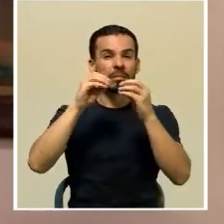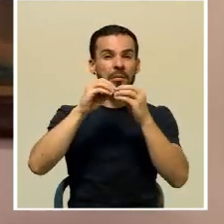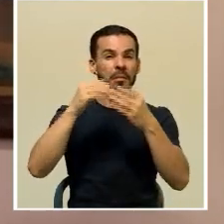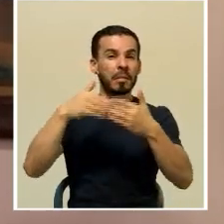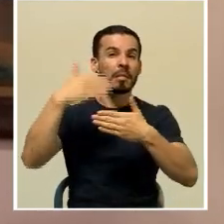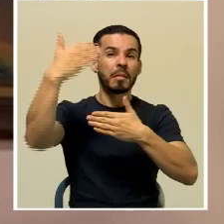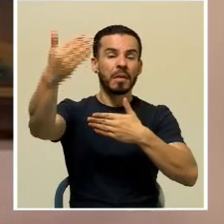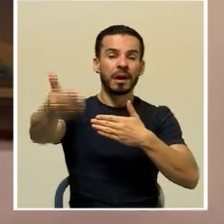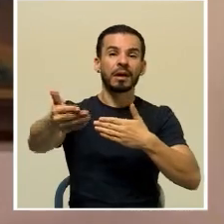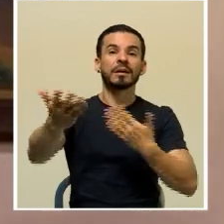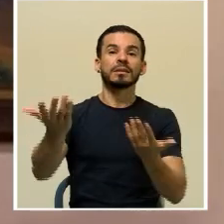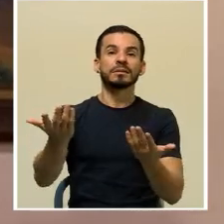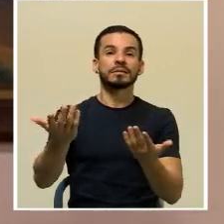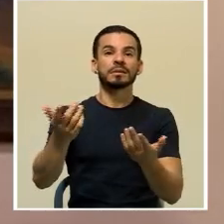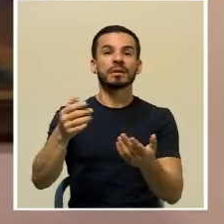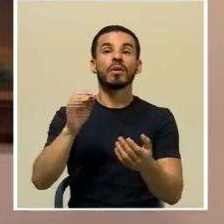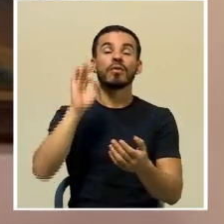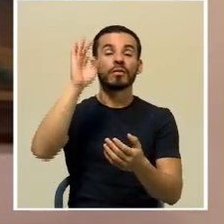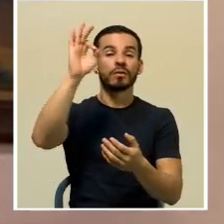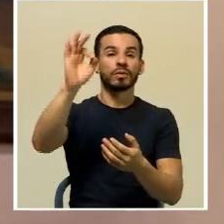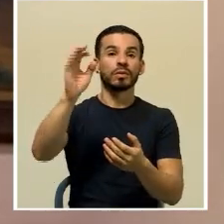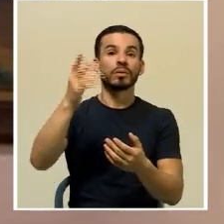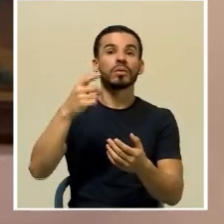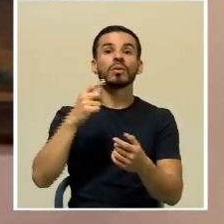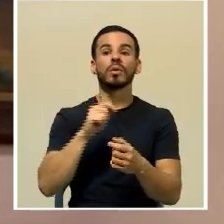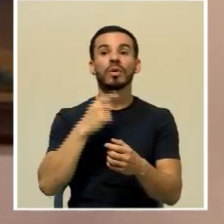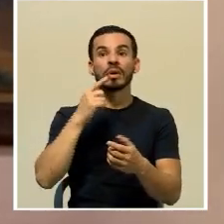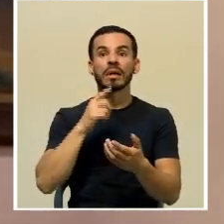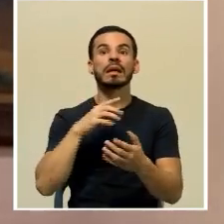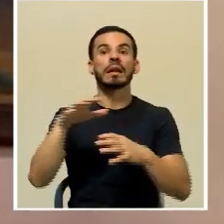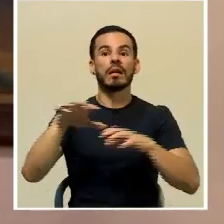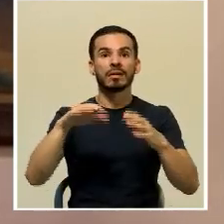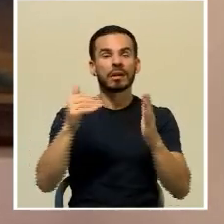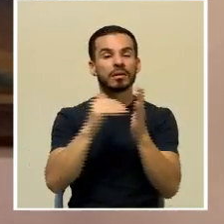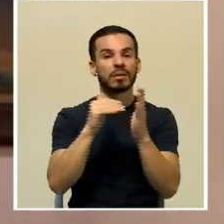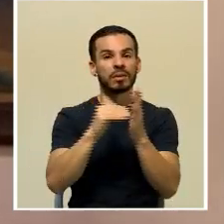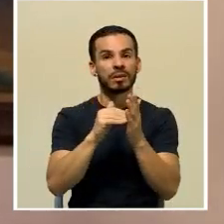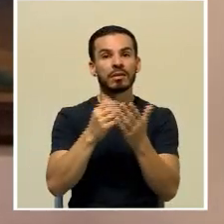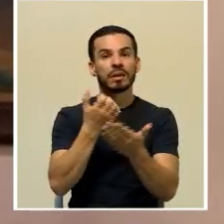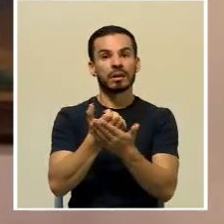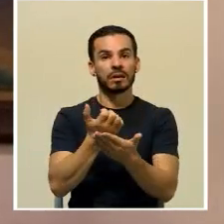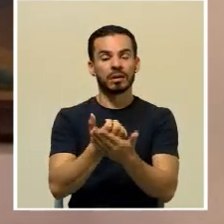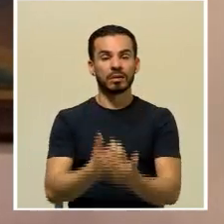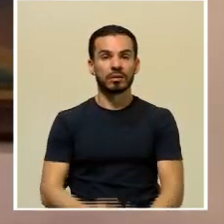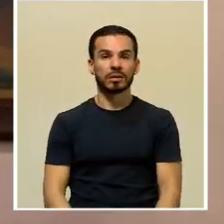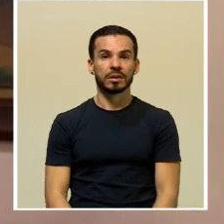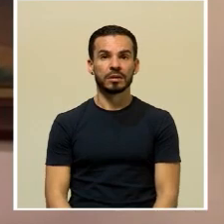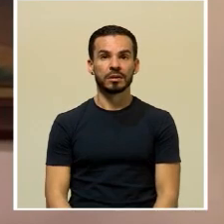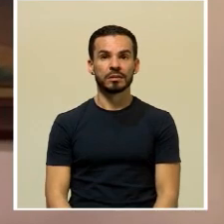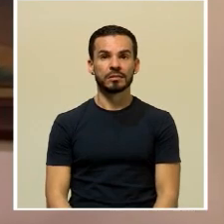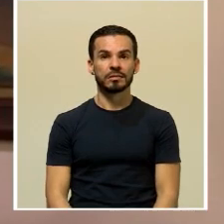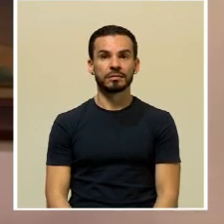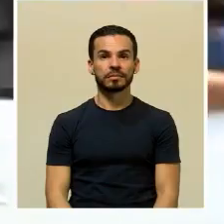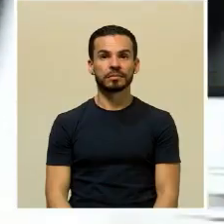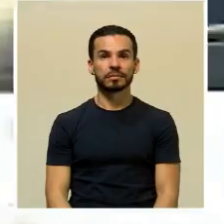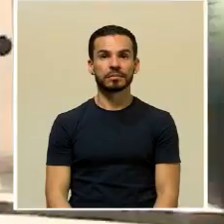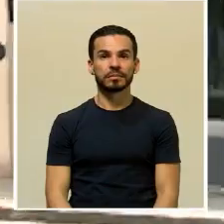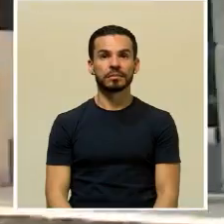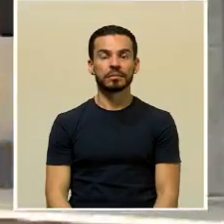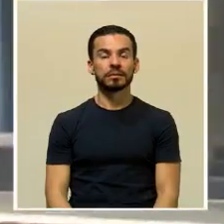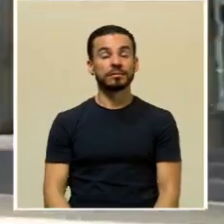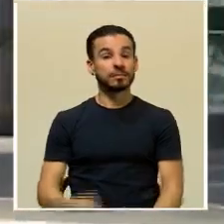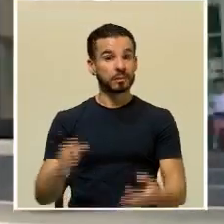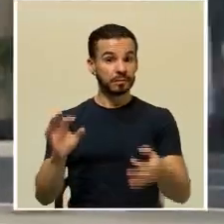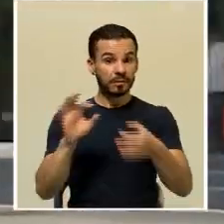más allá en el futuro y en la reactivación de la economía del país.